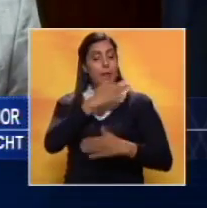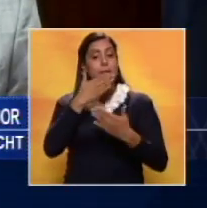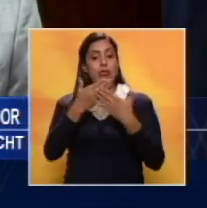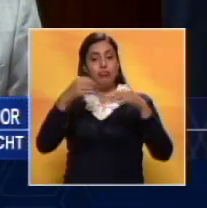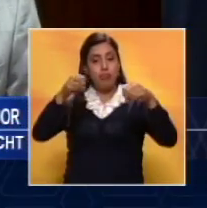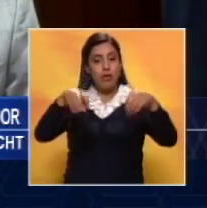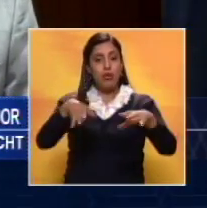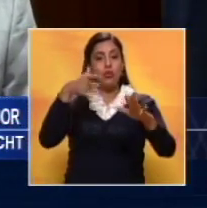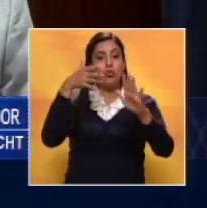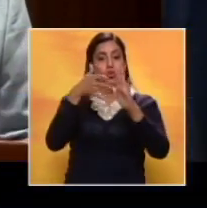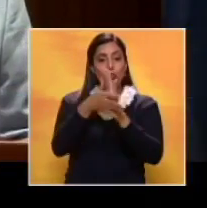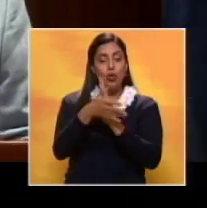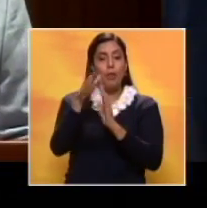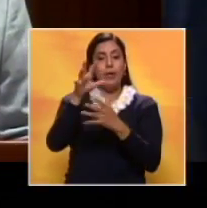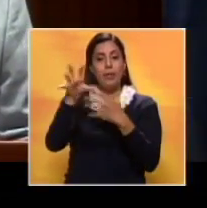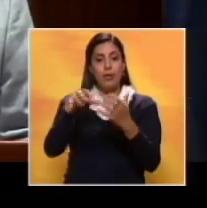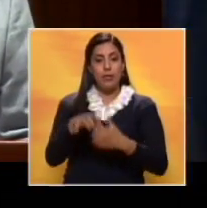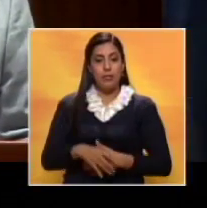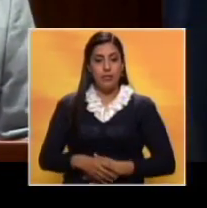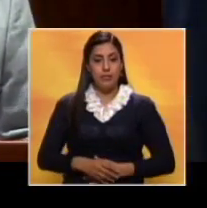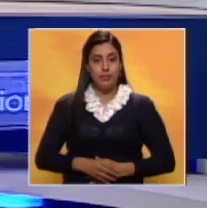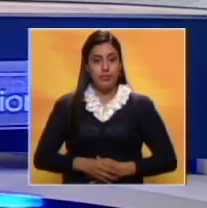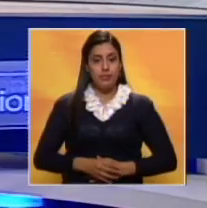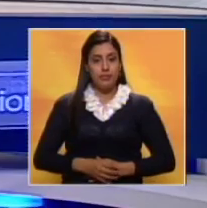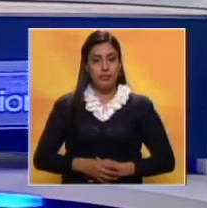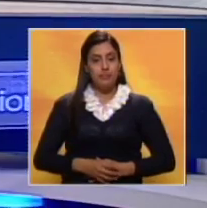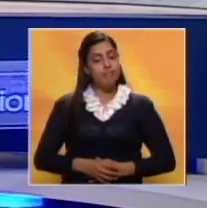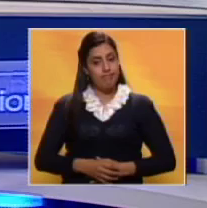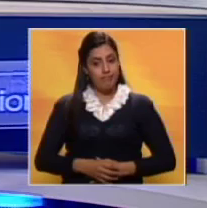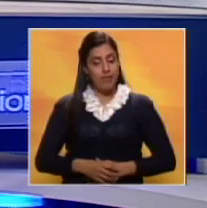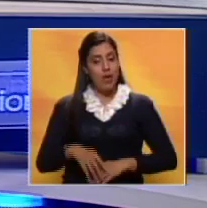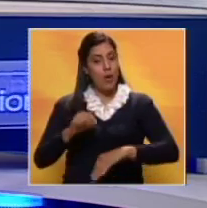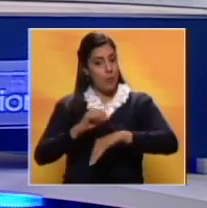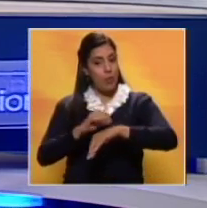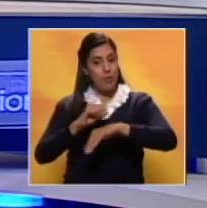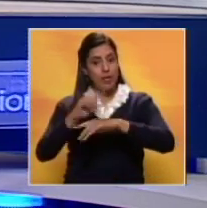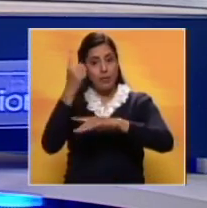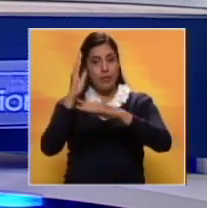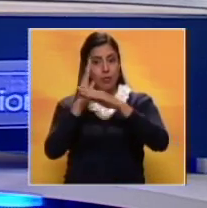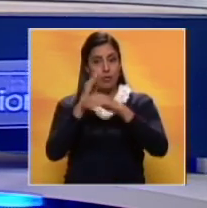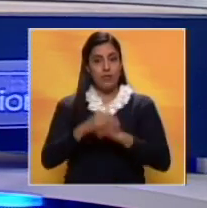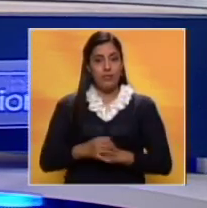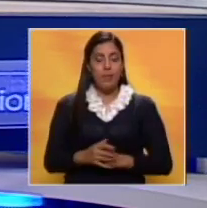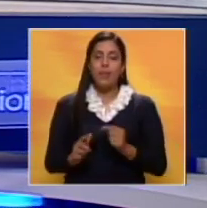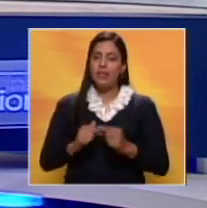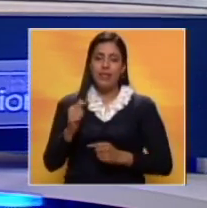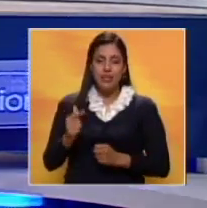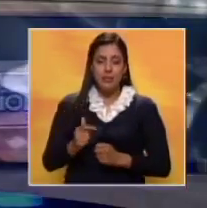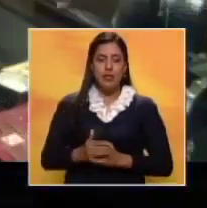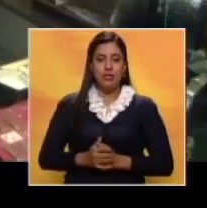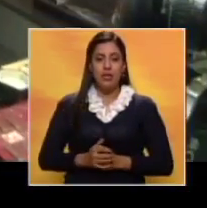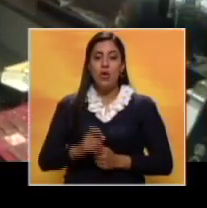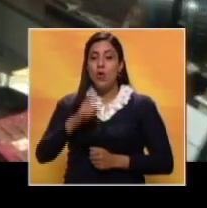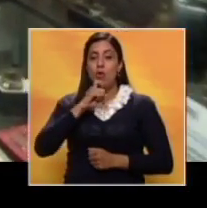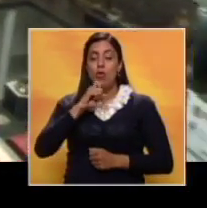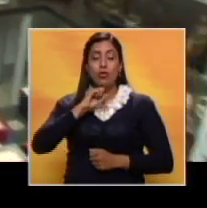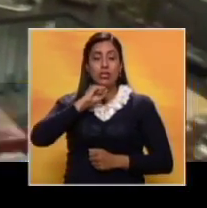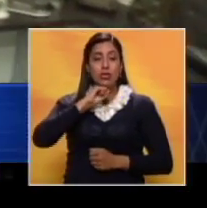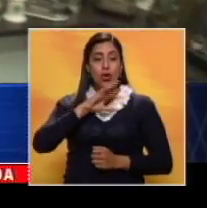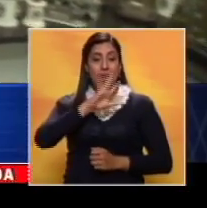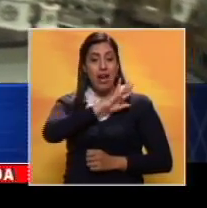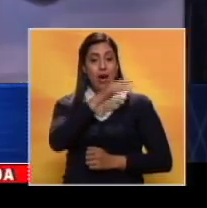ha renunciado en relación con esta causa. Bien amigos, es momento de hacer nuestra primera pausa. A regreso. Tesoro